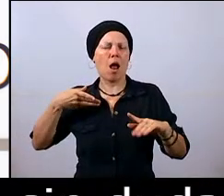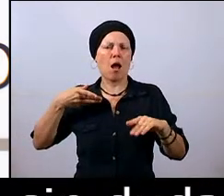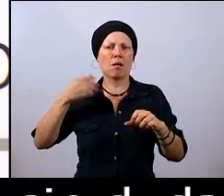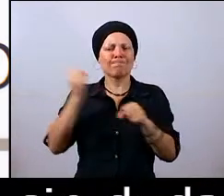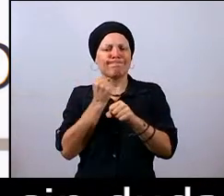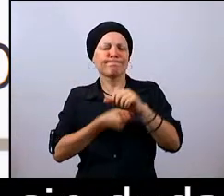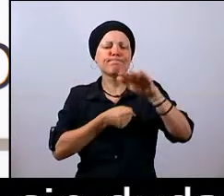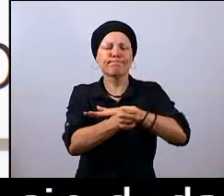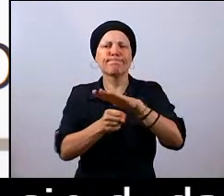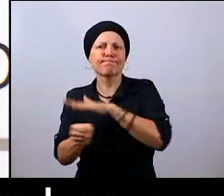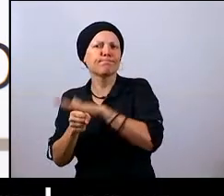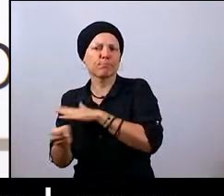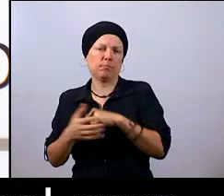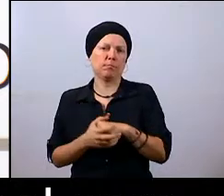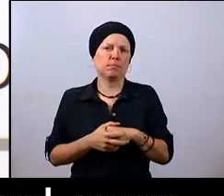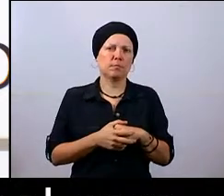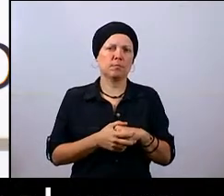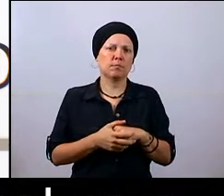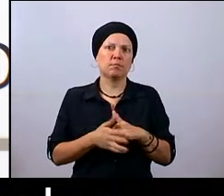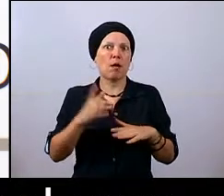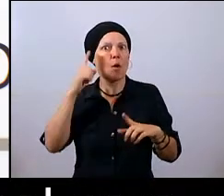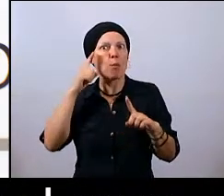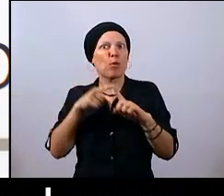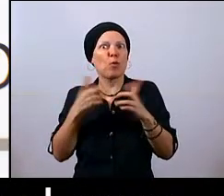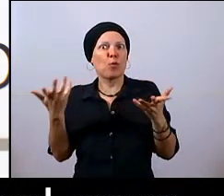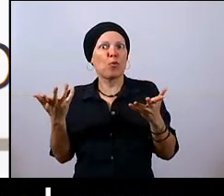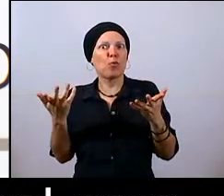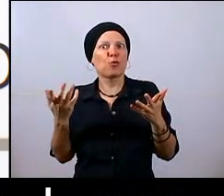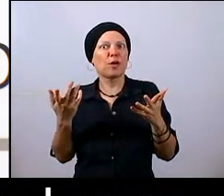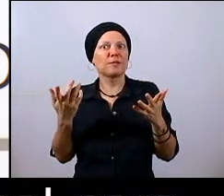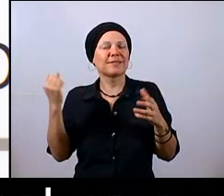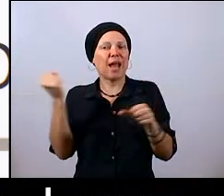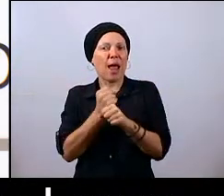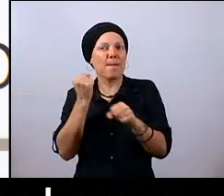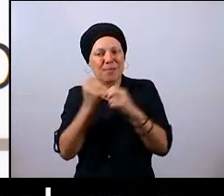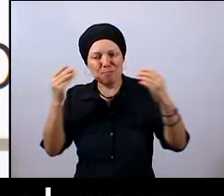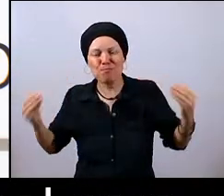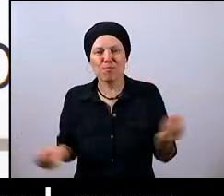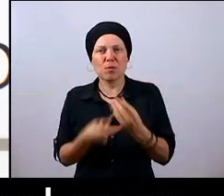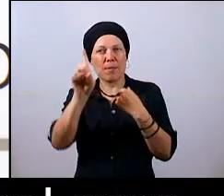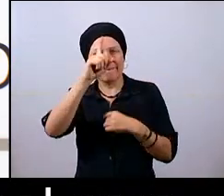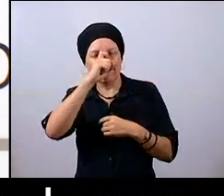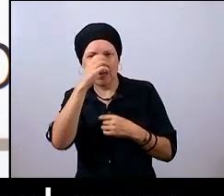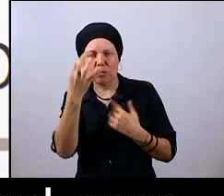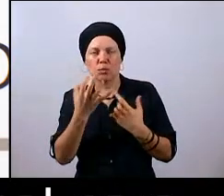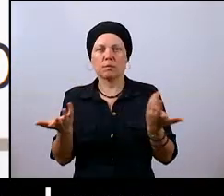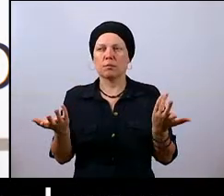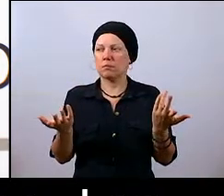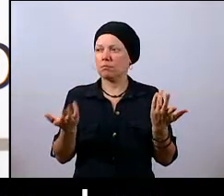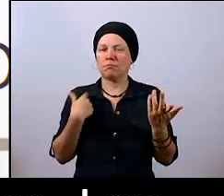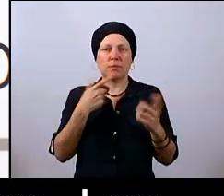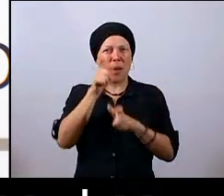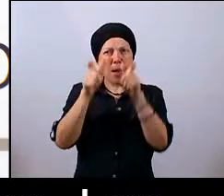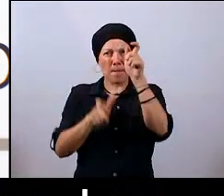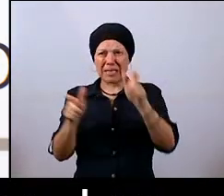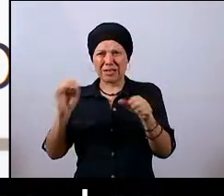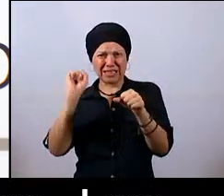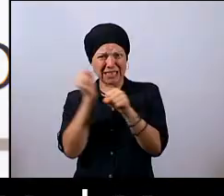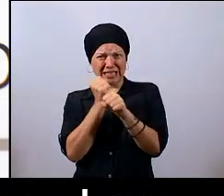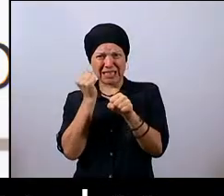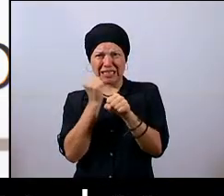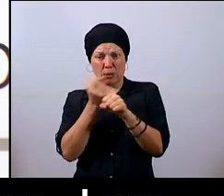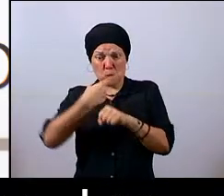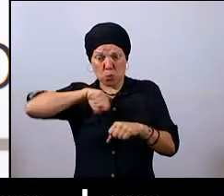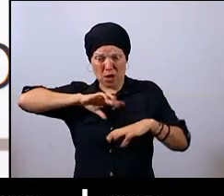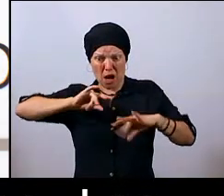mercado laboral, por mejorar esas ratios de empleo. Les recuerdo que nunca ha habido tantas personas trabajando en nuestra